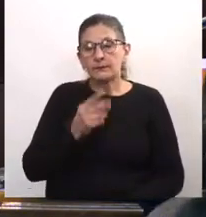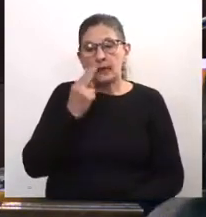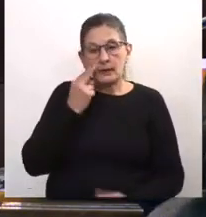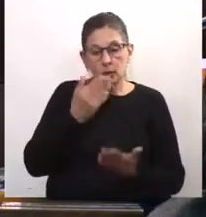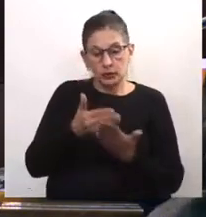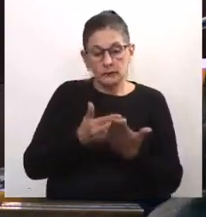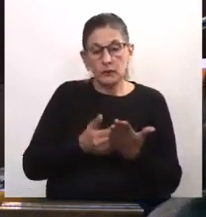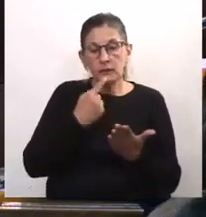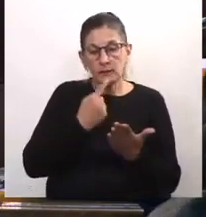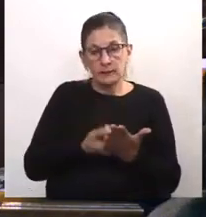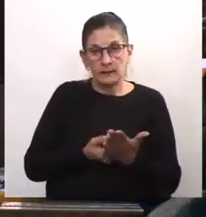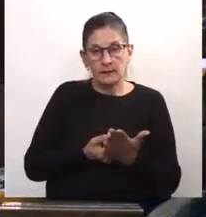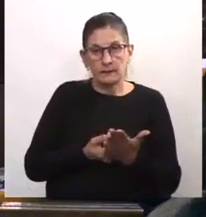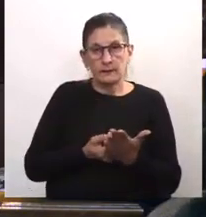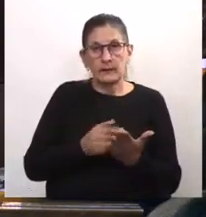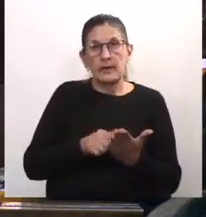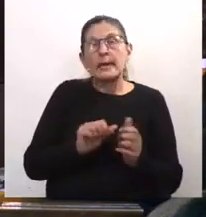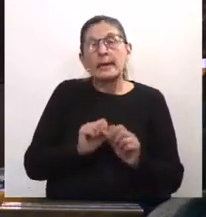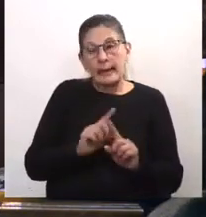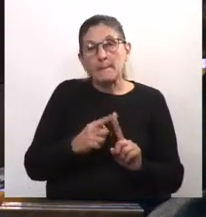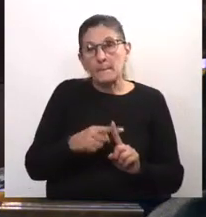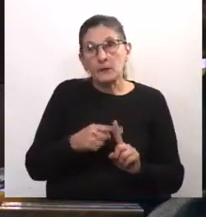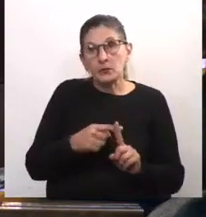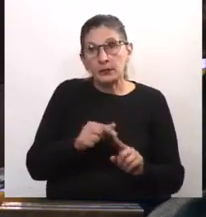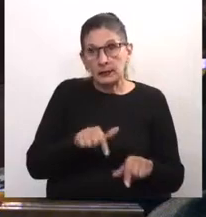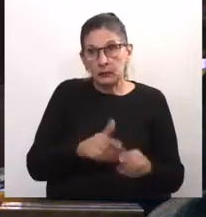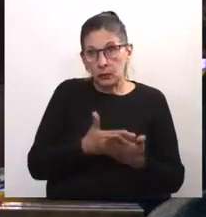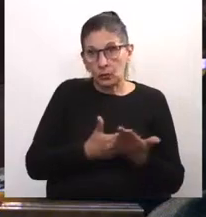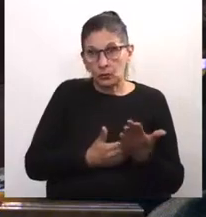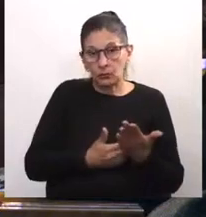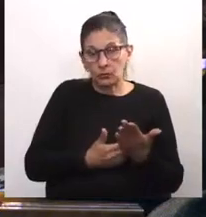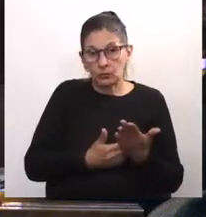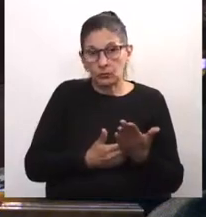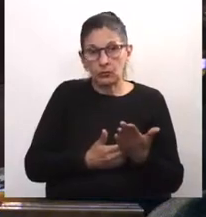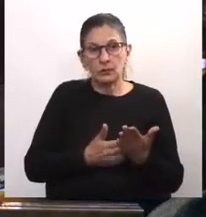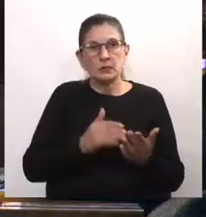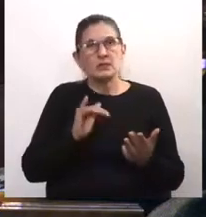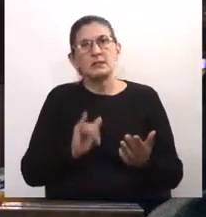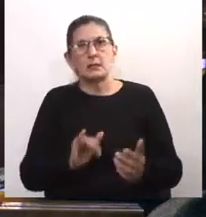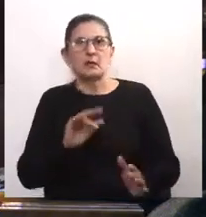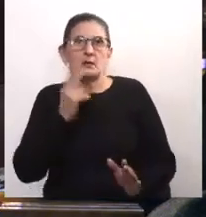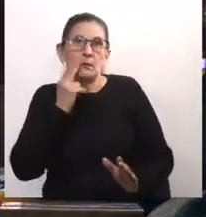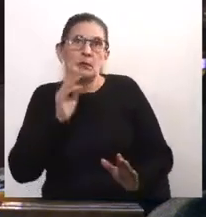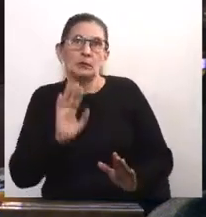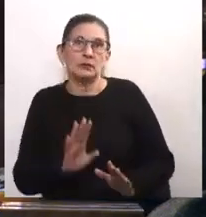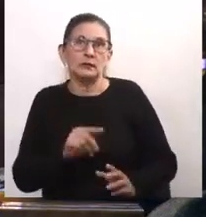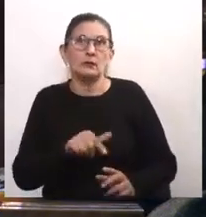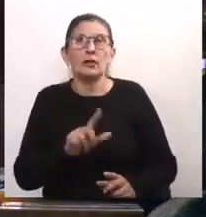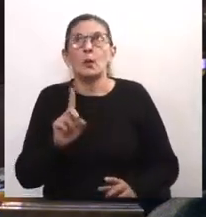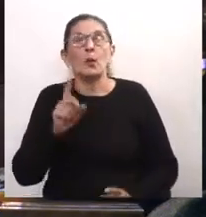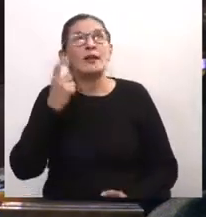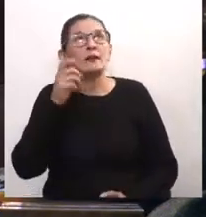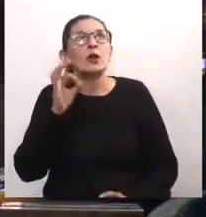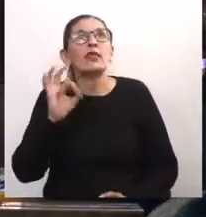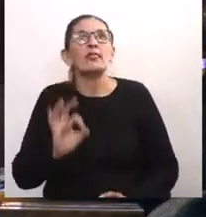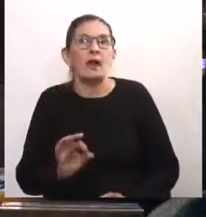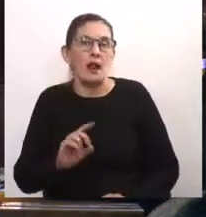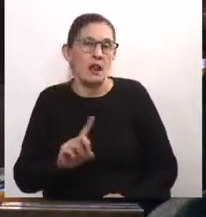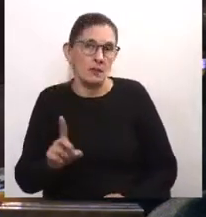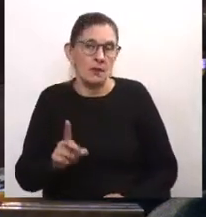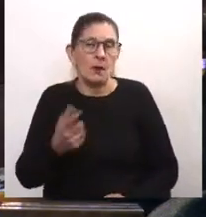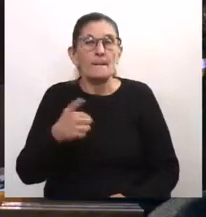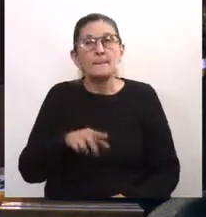se está diciendo que es positivo este texto, sin perjuicio de lo cual no es lo ideal.